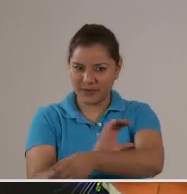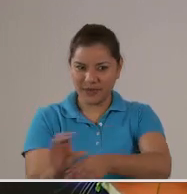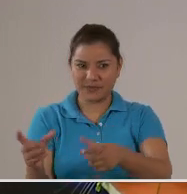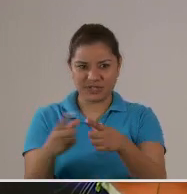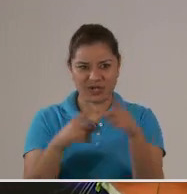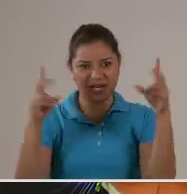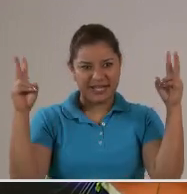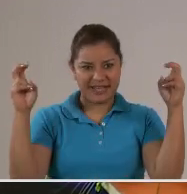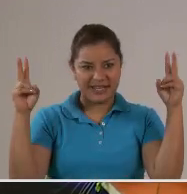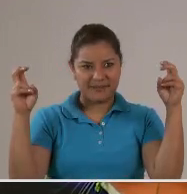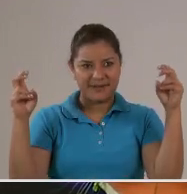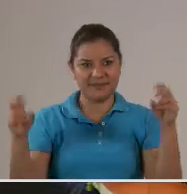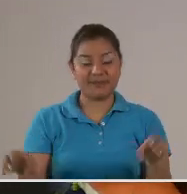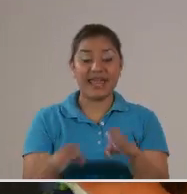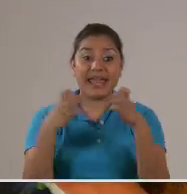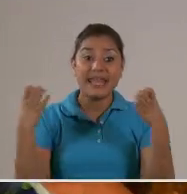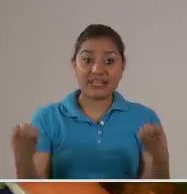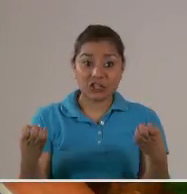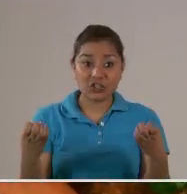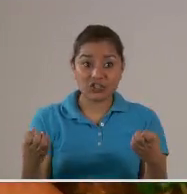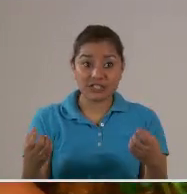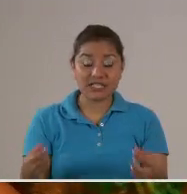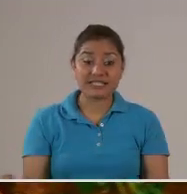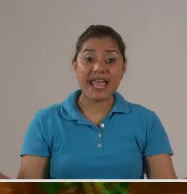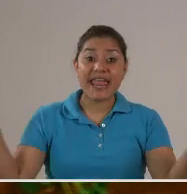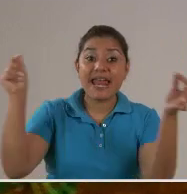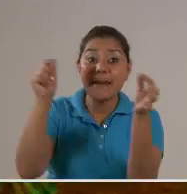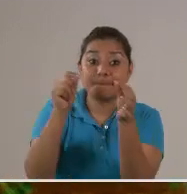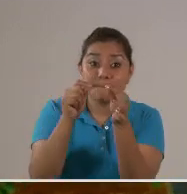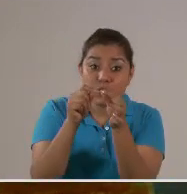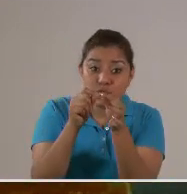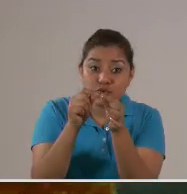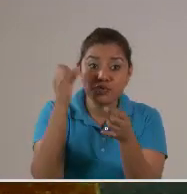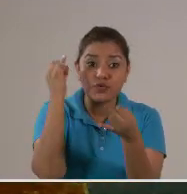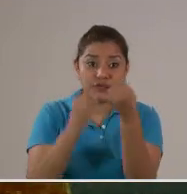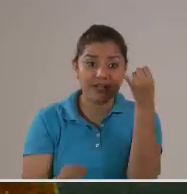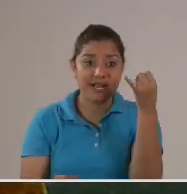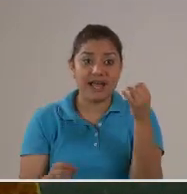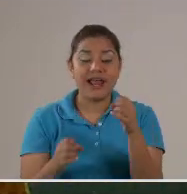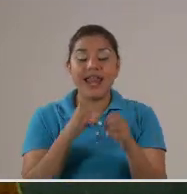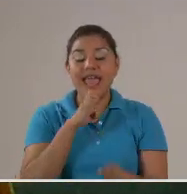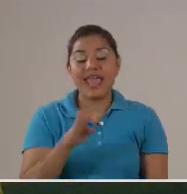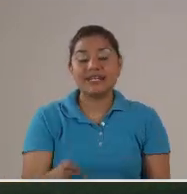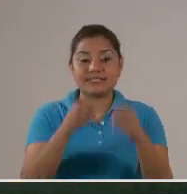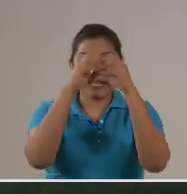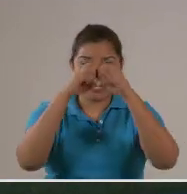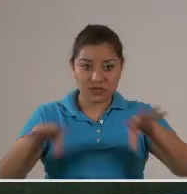punto el punto final es la destrucción